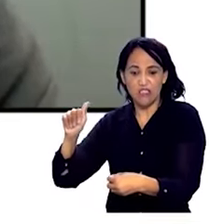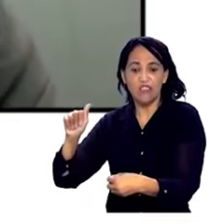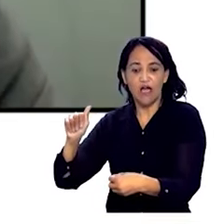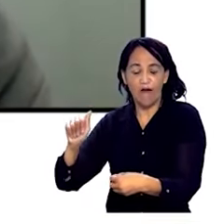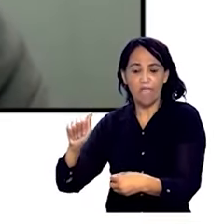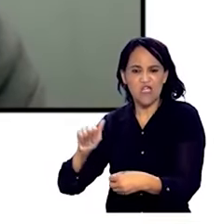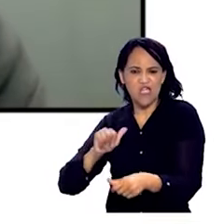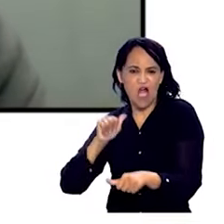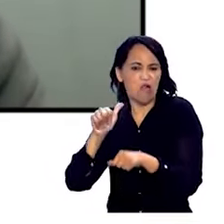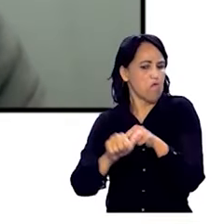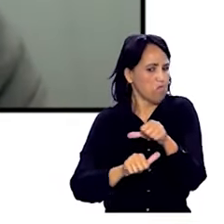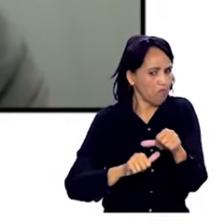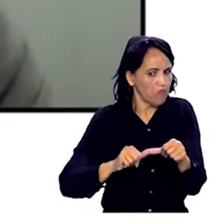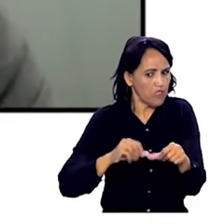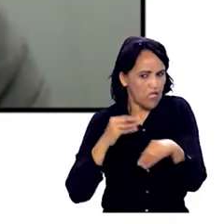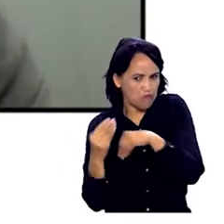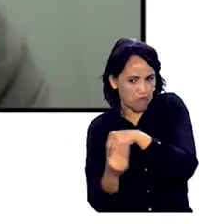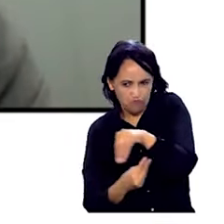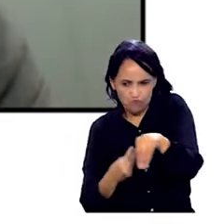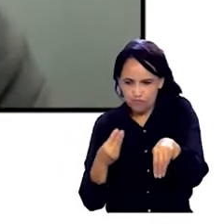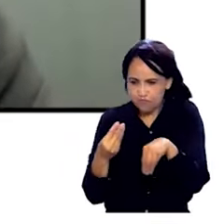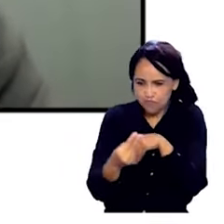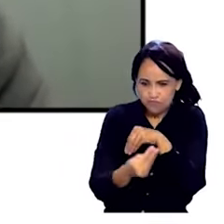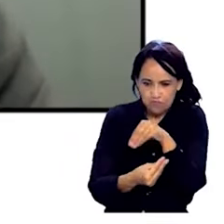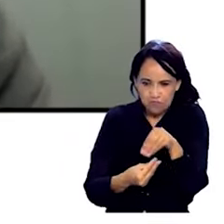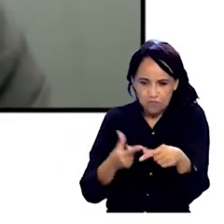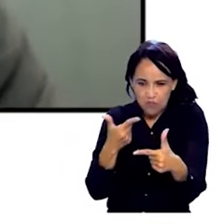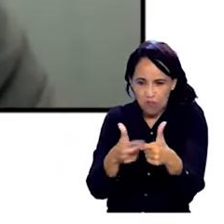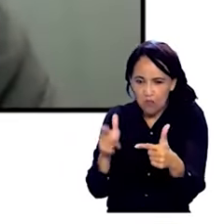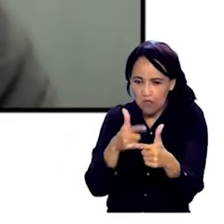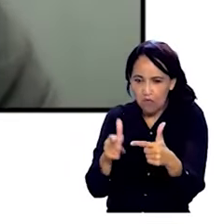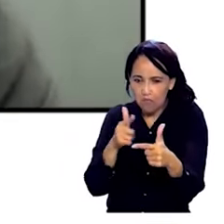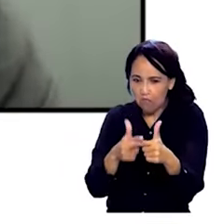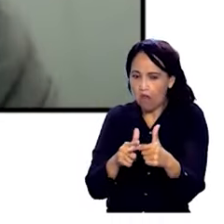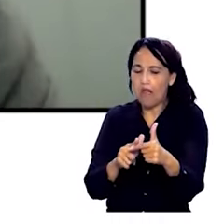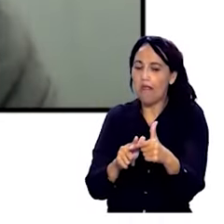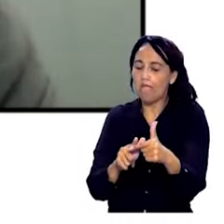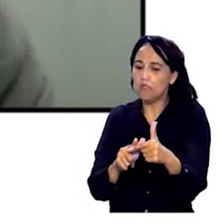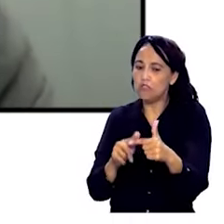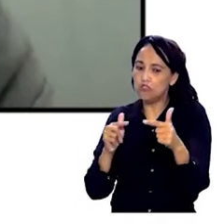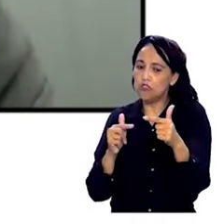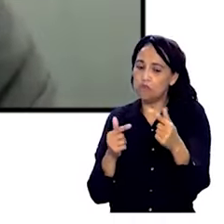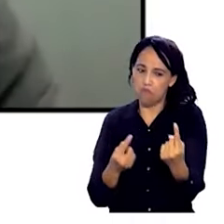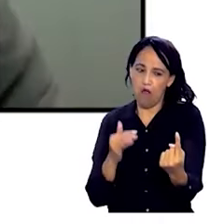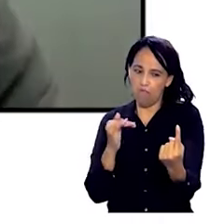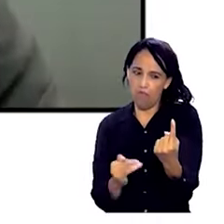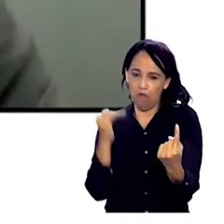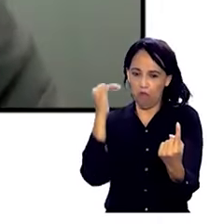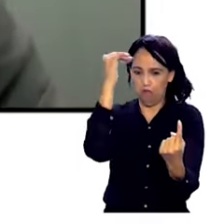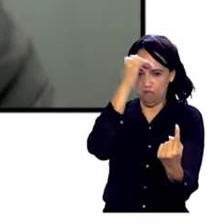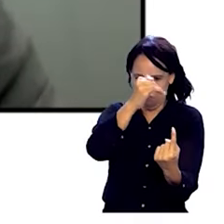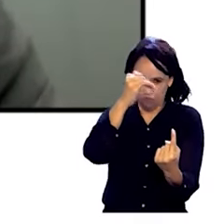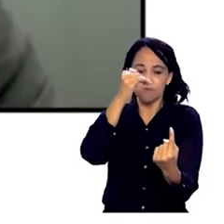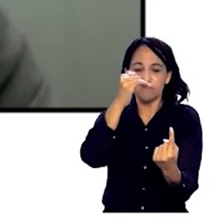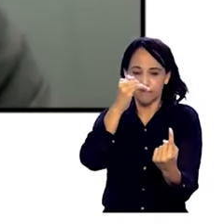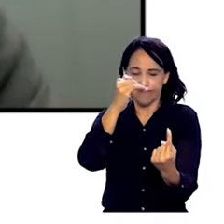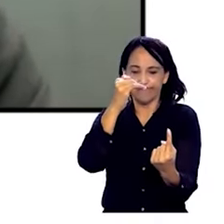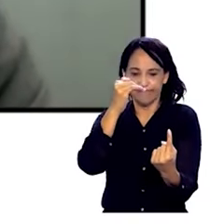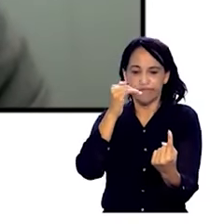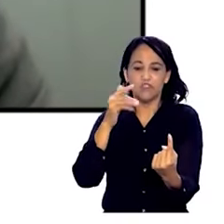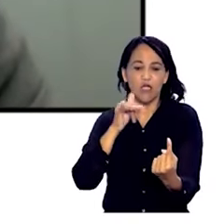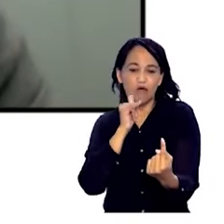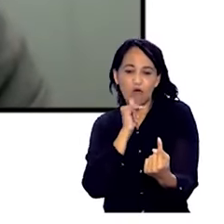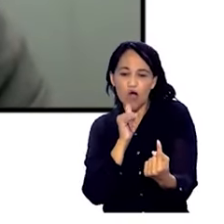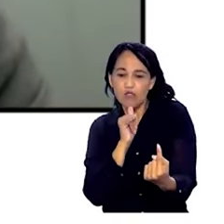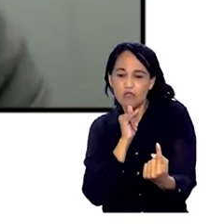involucrado penalmente como alguno de Los ejemplos posibles de esta competencia originaria no